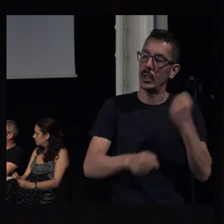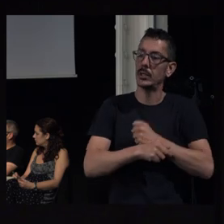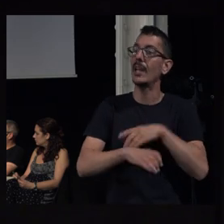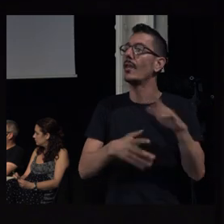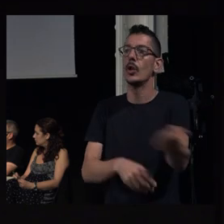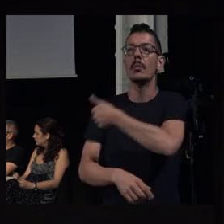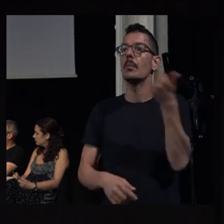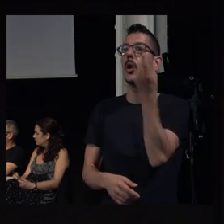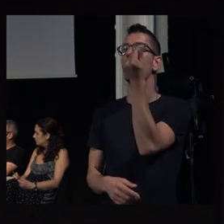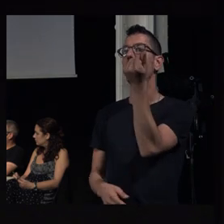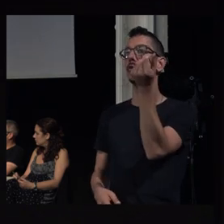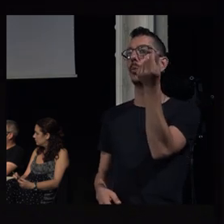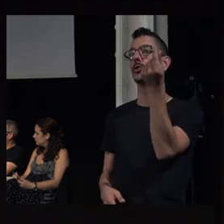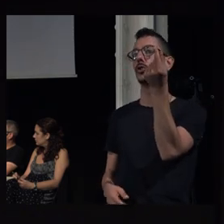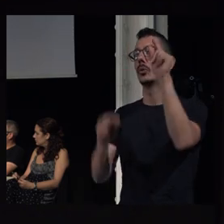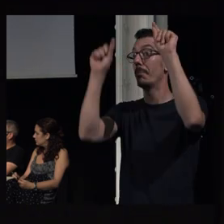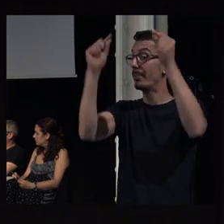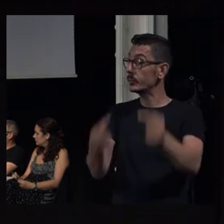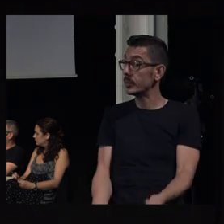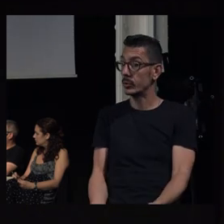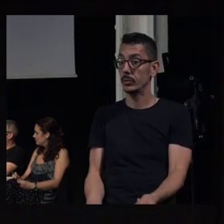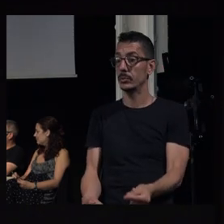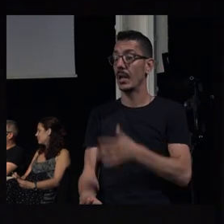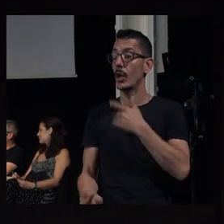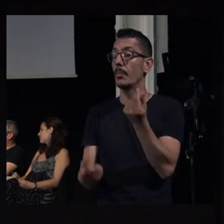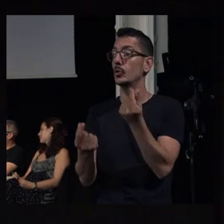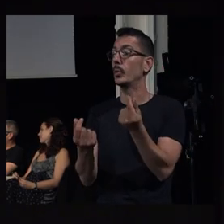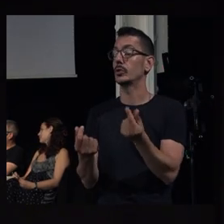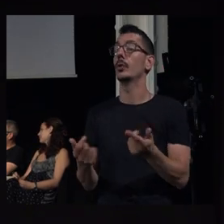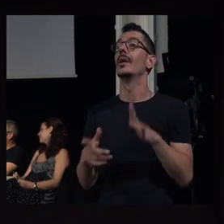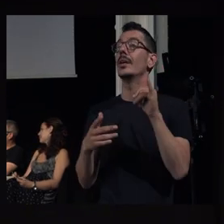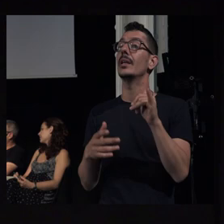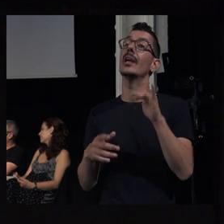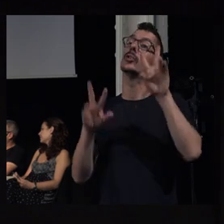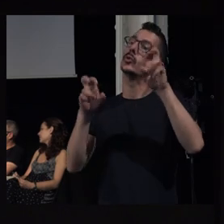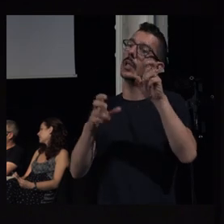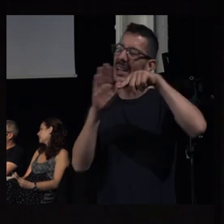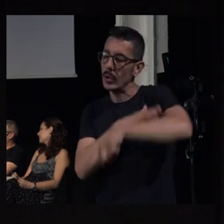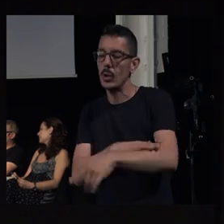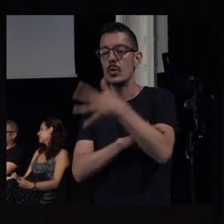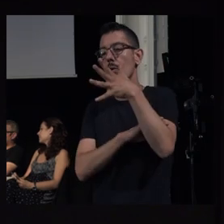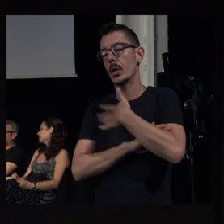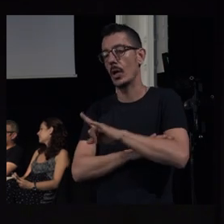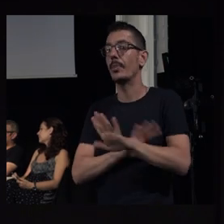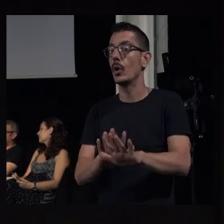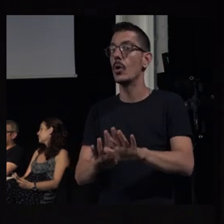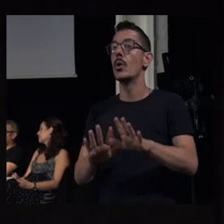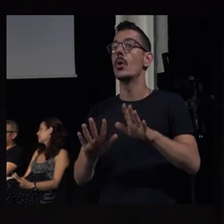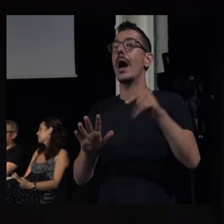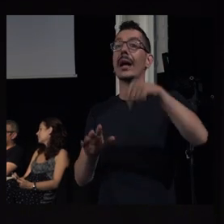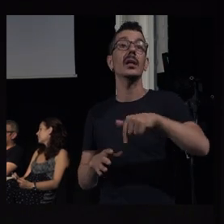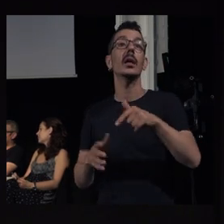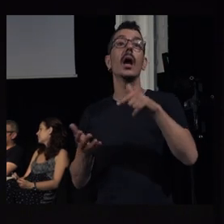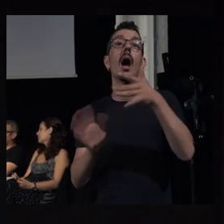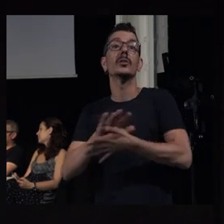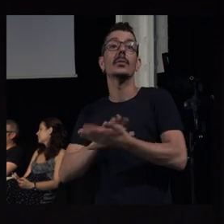presupuesto. Presupuesto. Y además, esta es otra cuestión que tampoco quiero entrar mucho, luego también aquí hemos dicho muchas cosas, pero